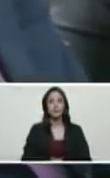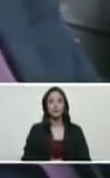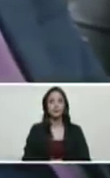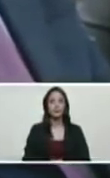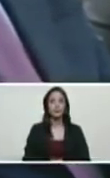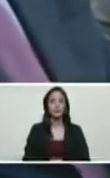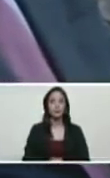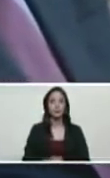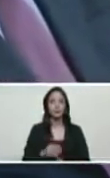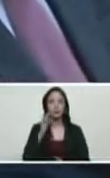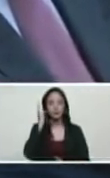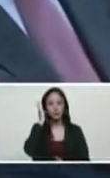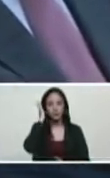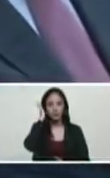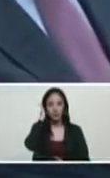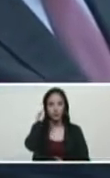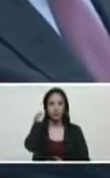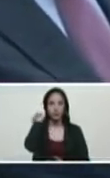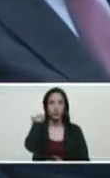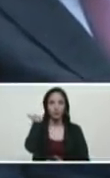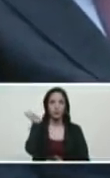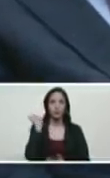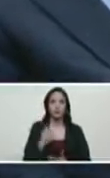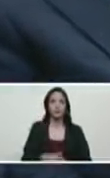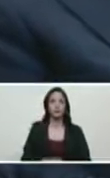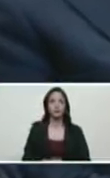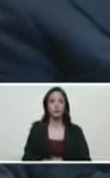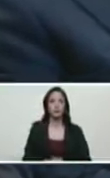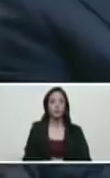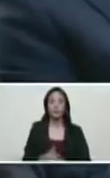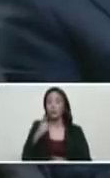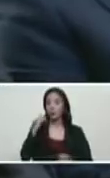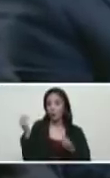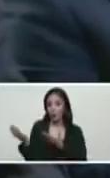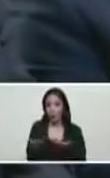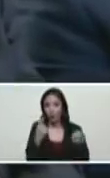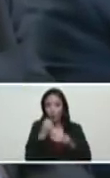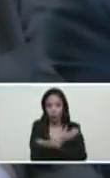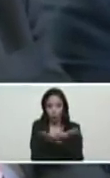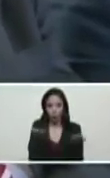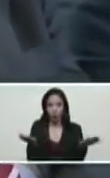Así es, y yo invito a todos los